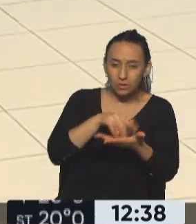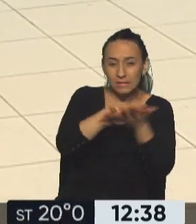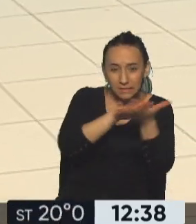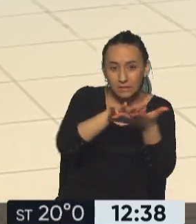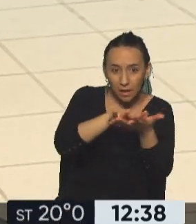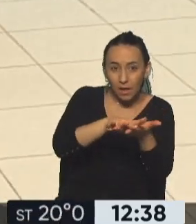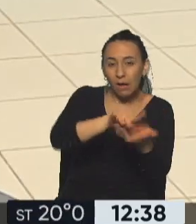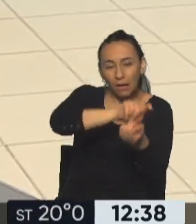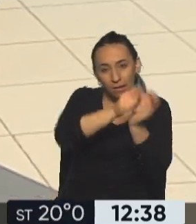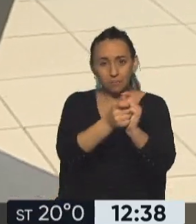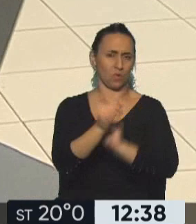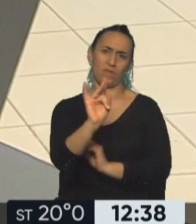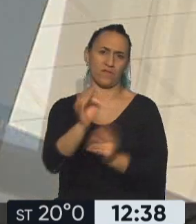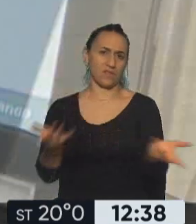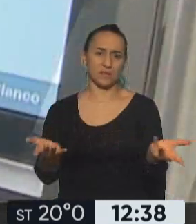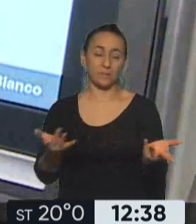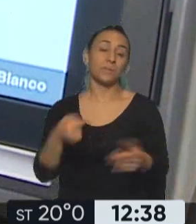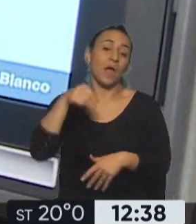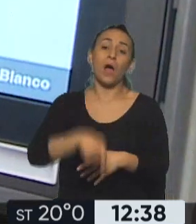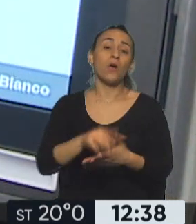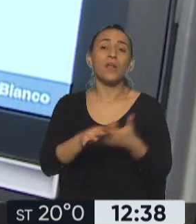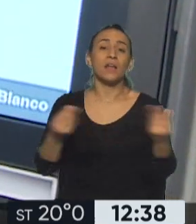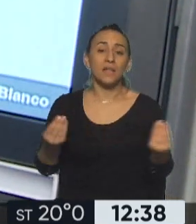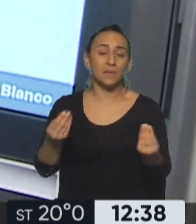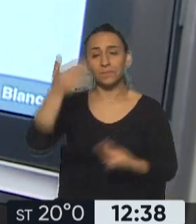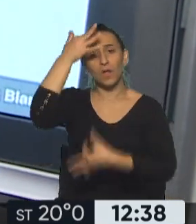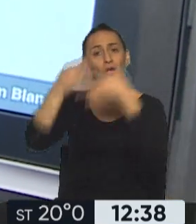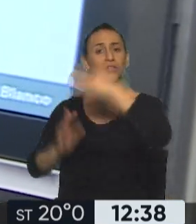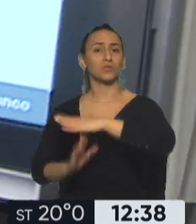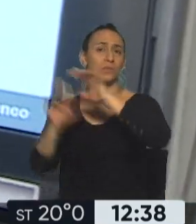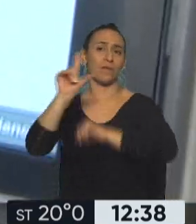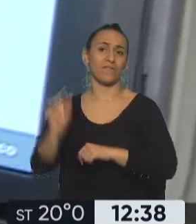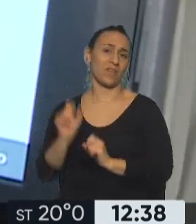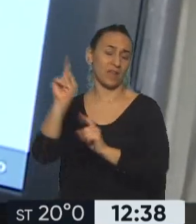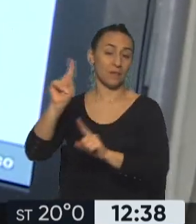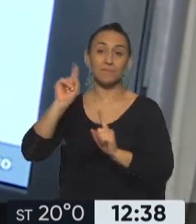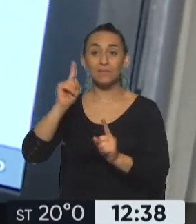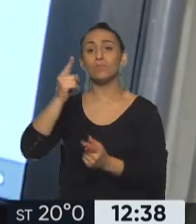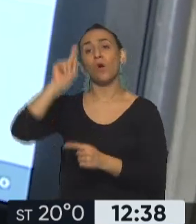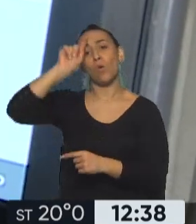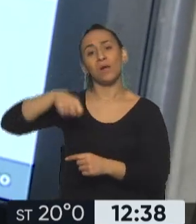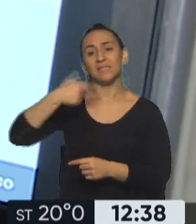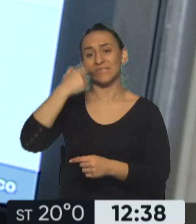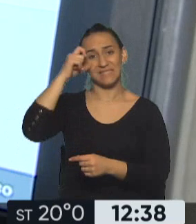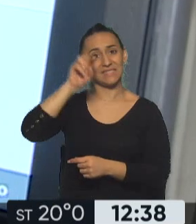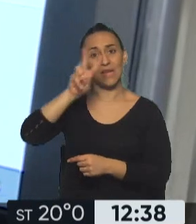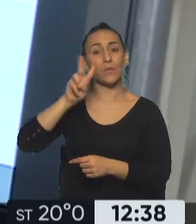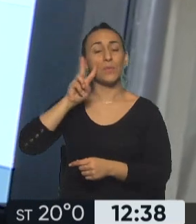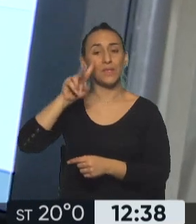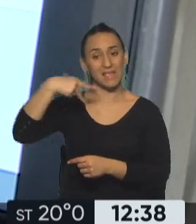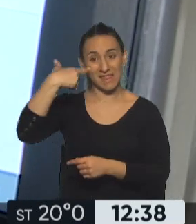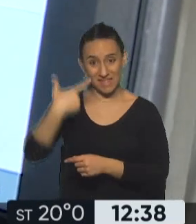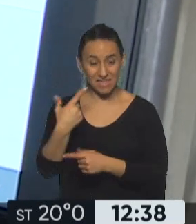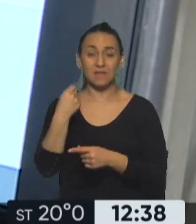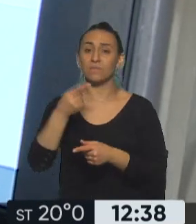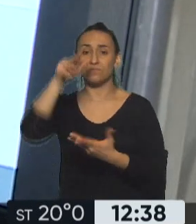Lo único que nos queda es ir a la Corte Suprema a nivel federal. El documento de Servini de Cubría y el que salió después por la tarde de la Cámara Nacional Electoral